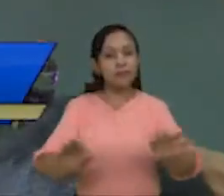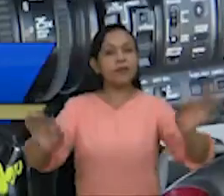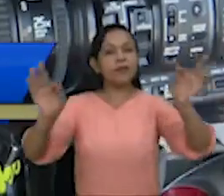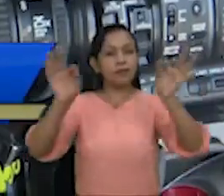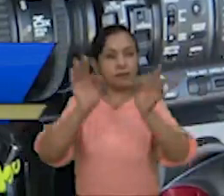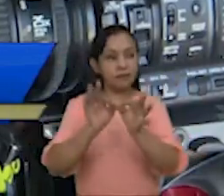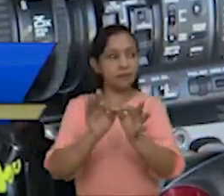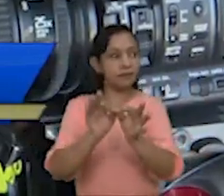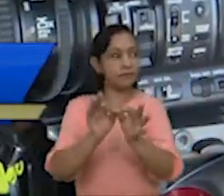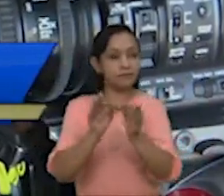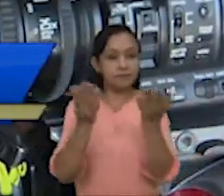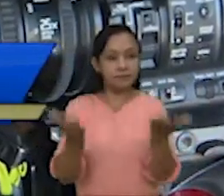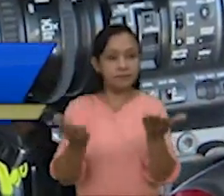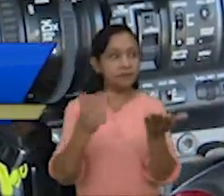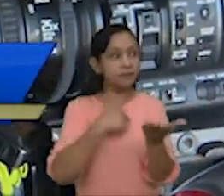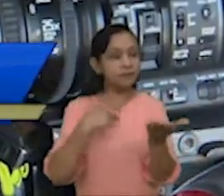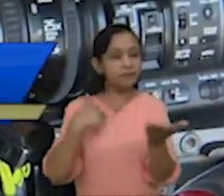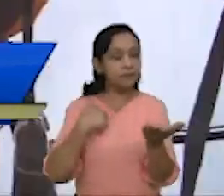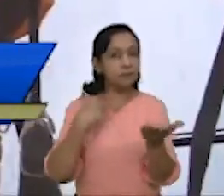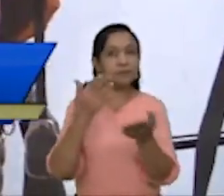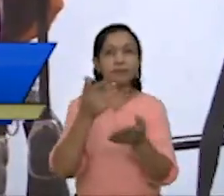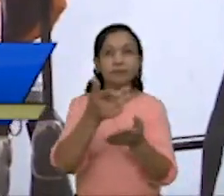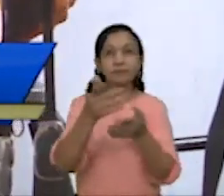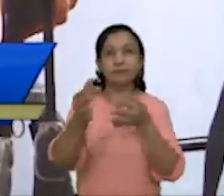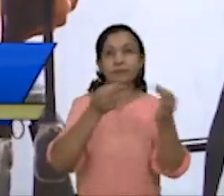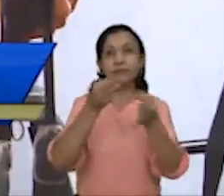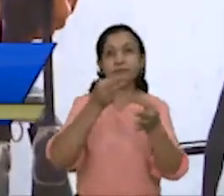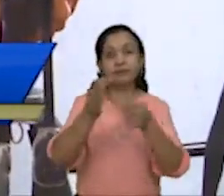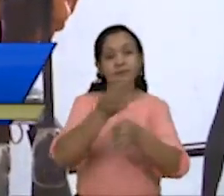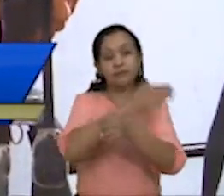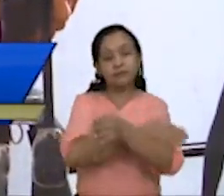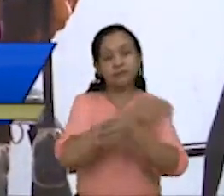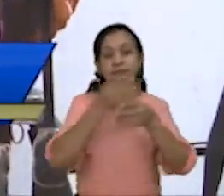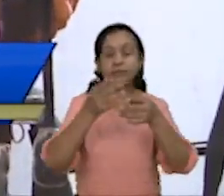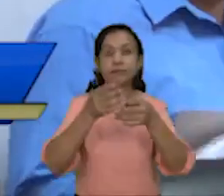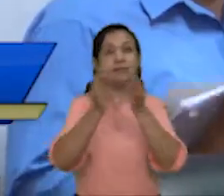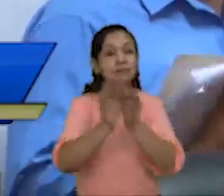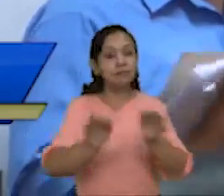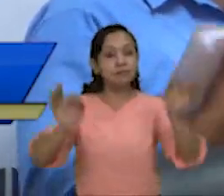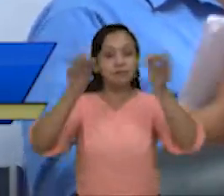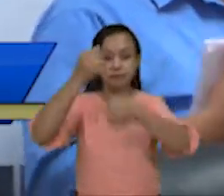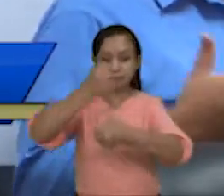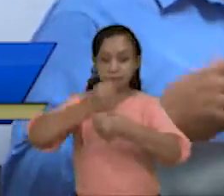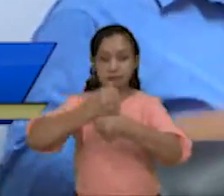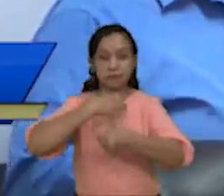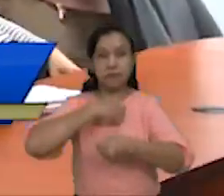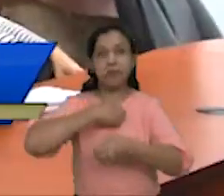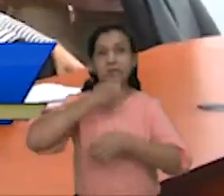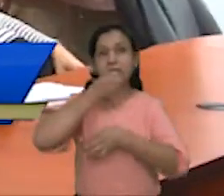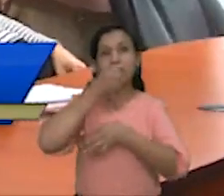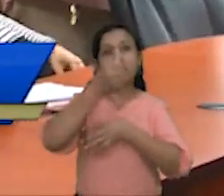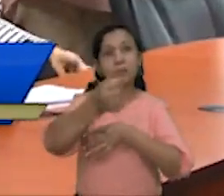dentro de eso que estaban mencionando ustedes, esa lucha constante del periodismo, que es una cuestión de años,